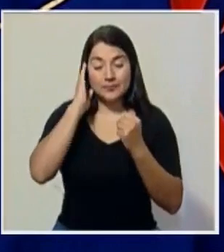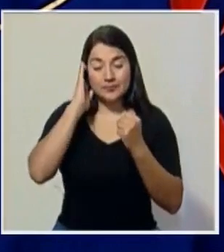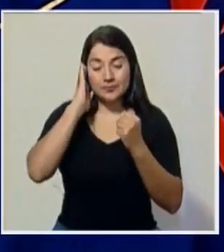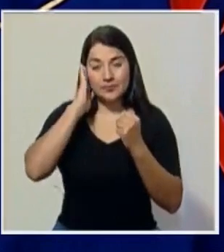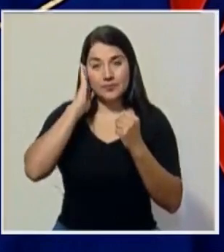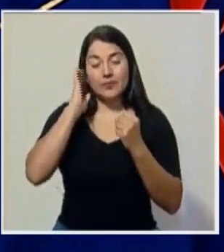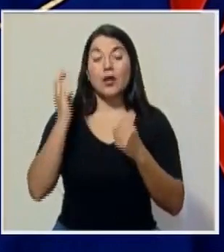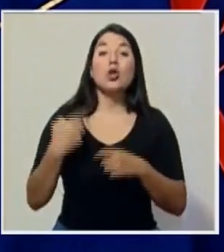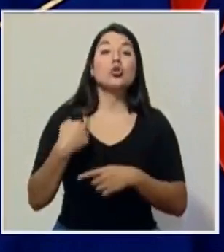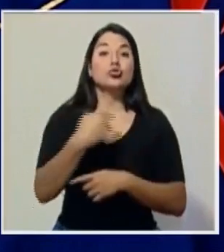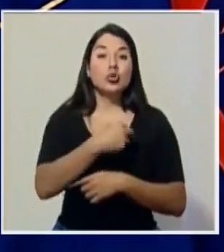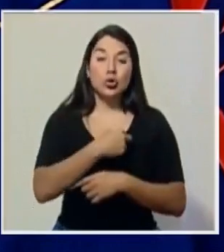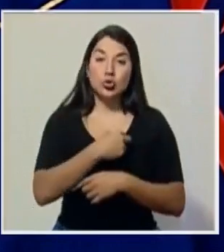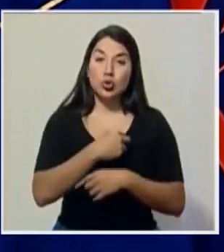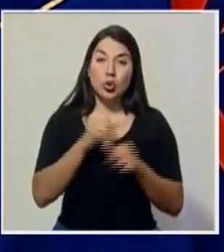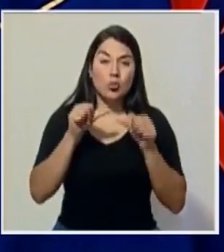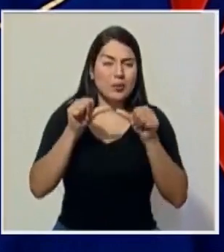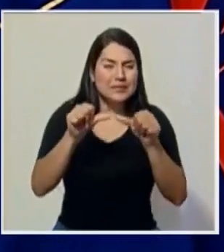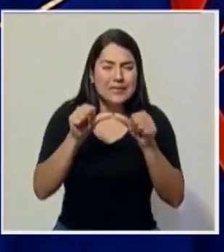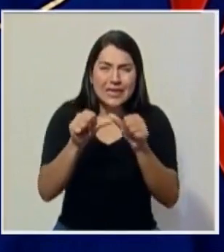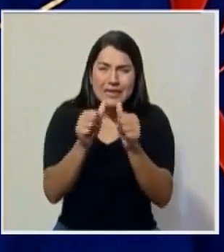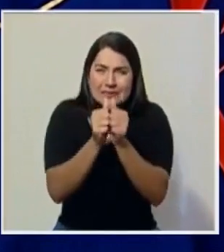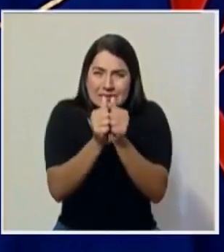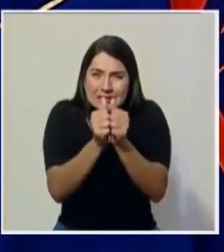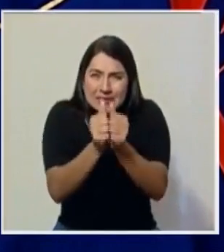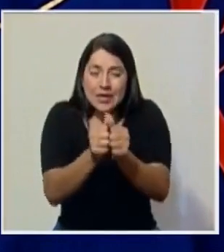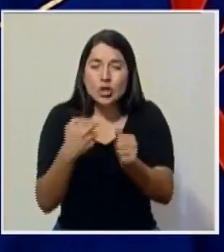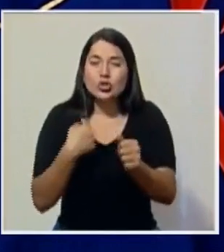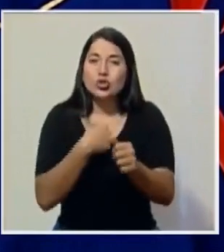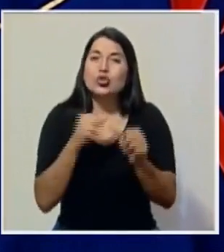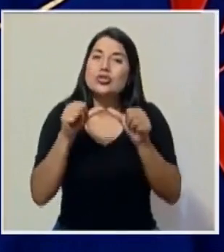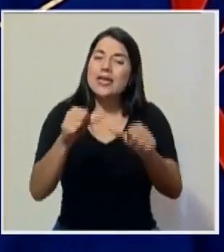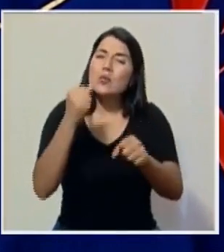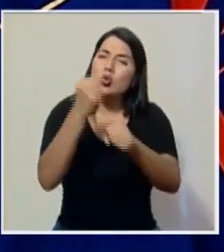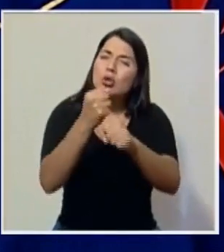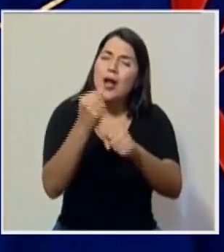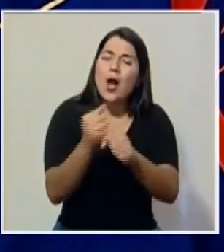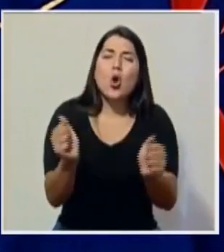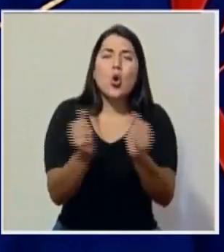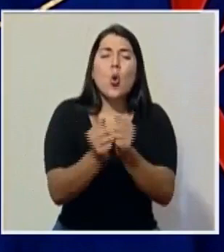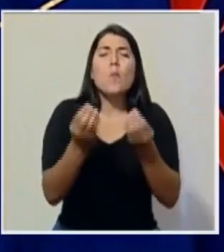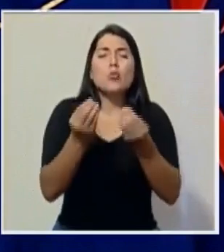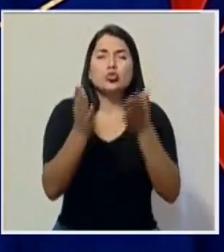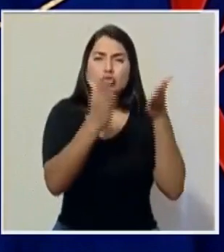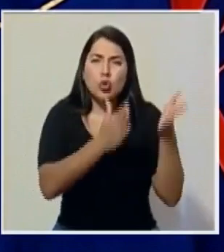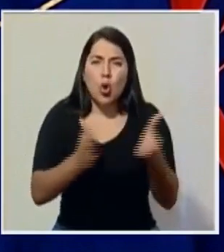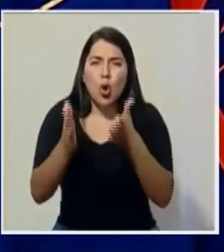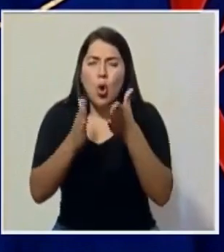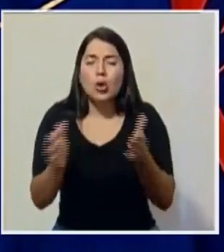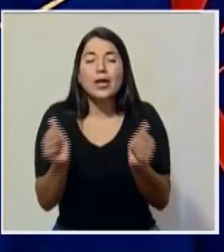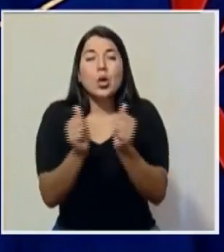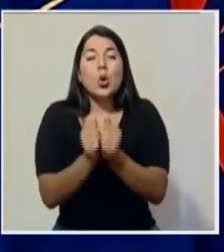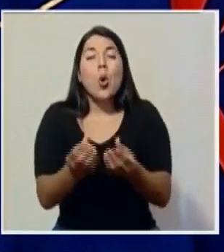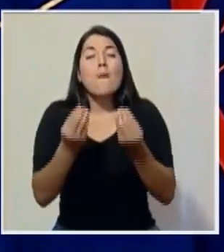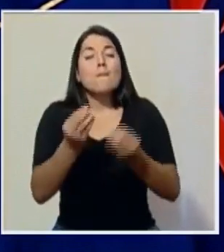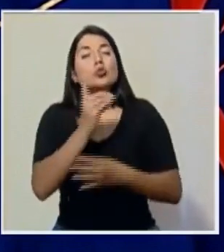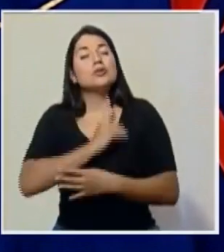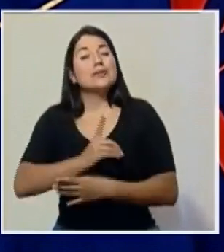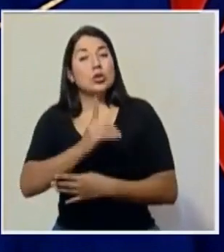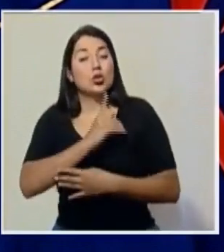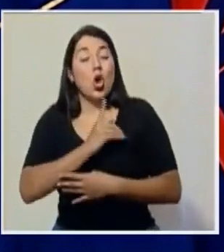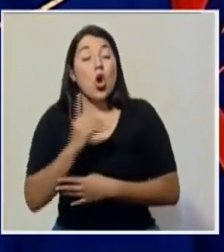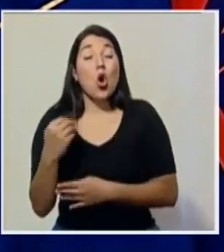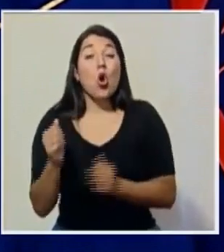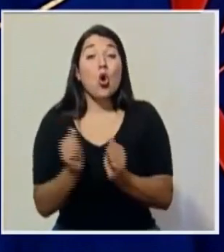seguir viendo, vamos a estar de cerca, vamos a seguir trabajando en forma muy ordenada, disciplinados en lo que nos